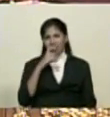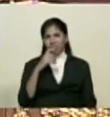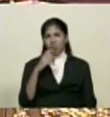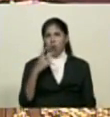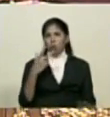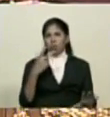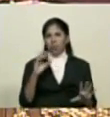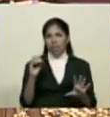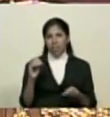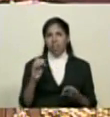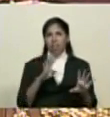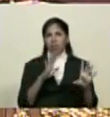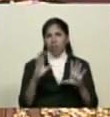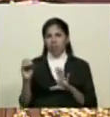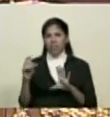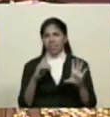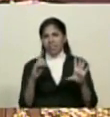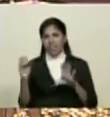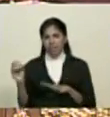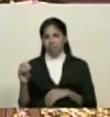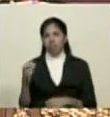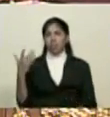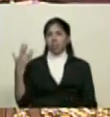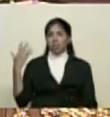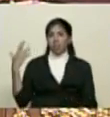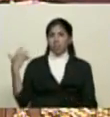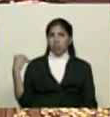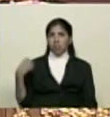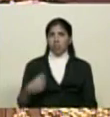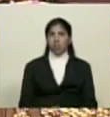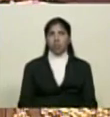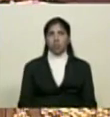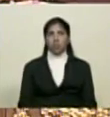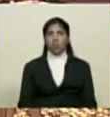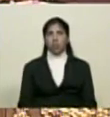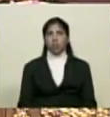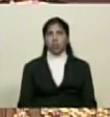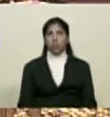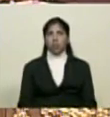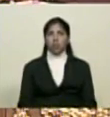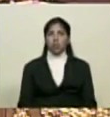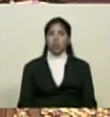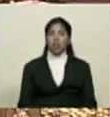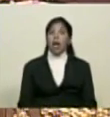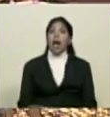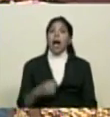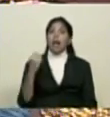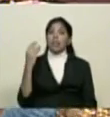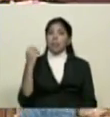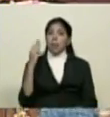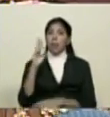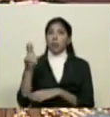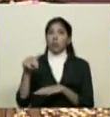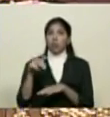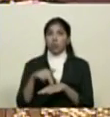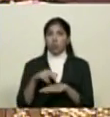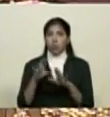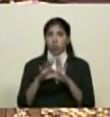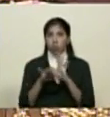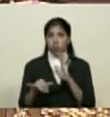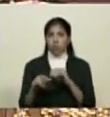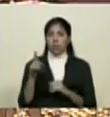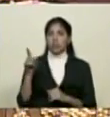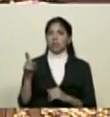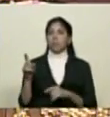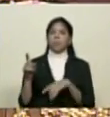esta. Y yo saludo que la Asamblea Constituyente y el propio jefe de Estado, presidente Nicolás Maduro, en relación a